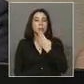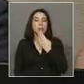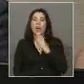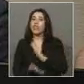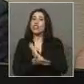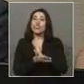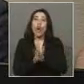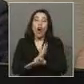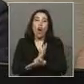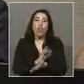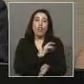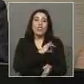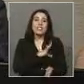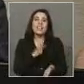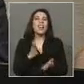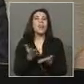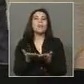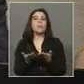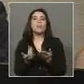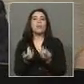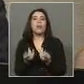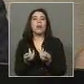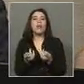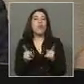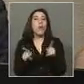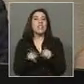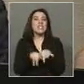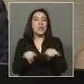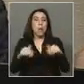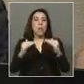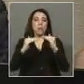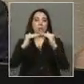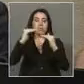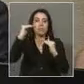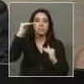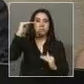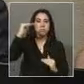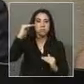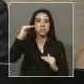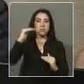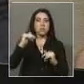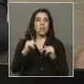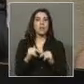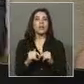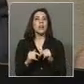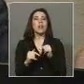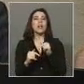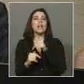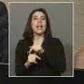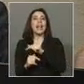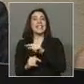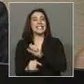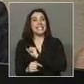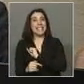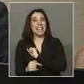su integridad, que es esta forma de desigualdad, que arranca de la ciudad y se instala en el campo.